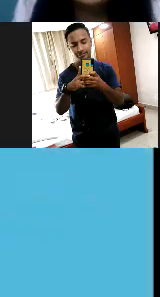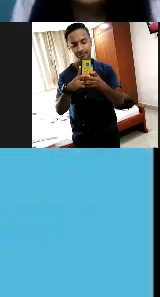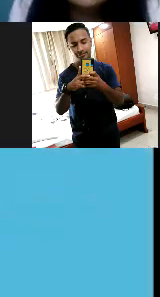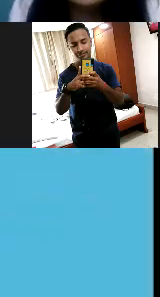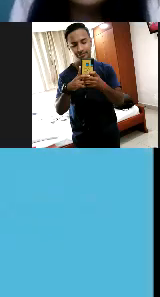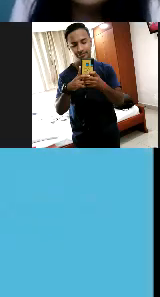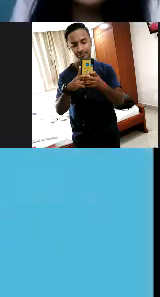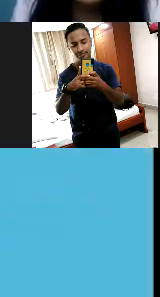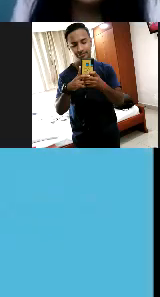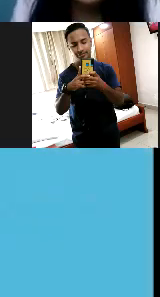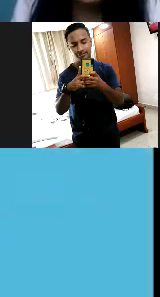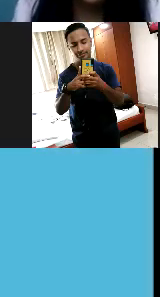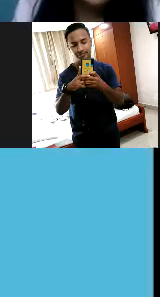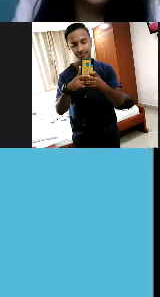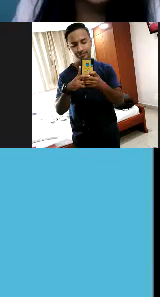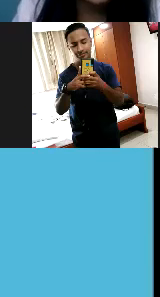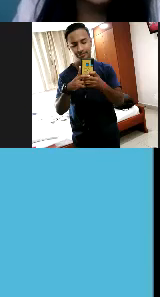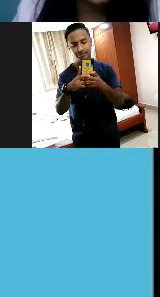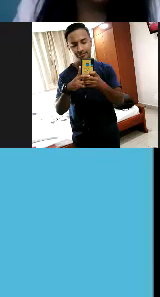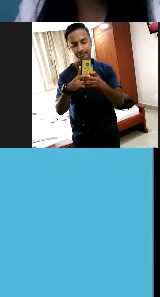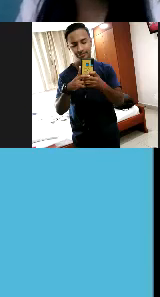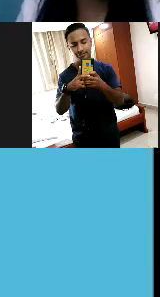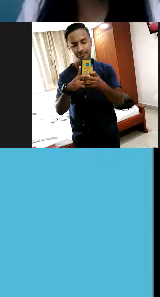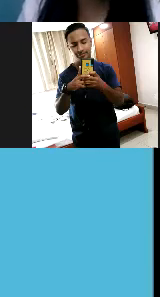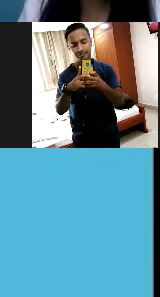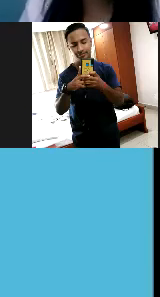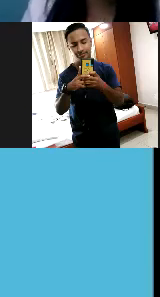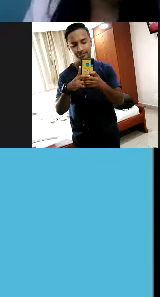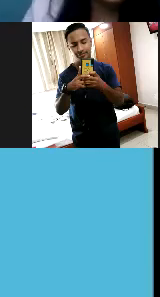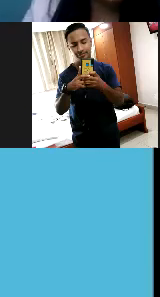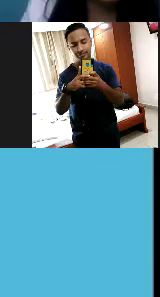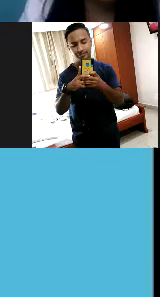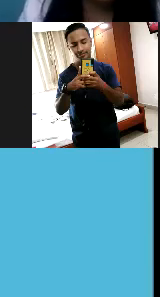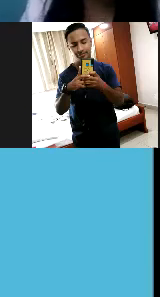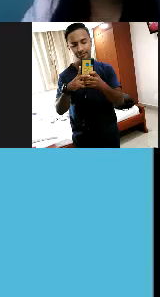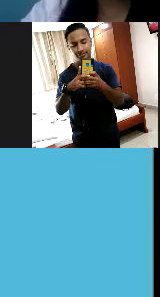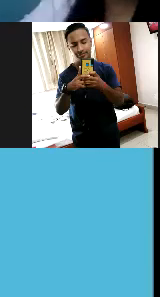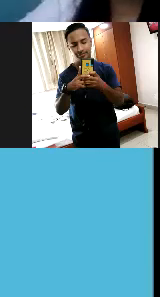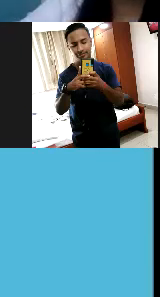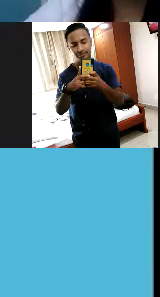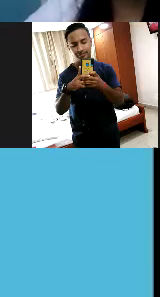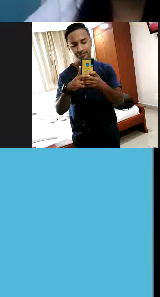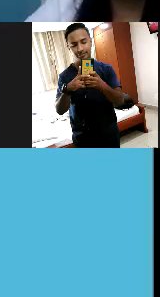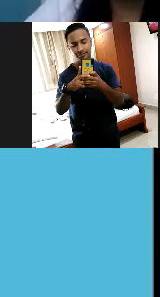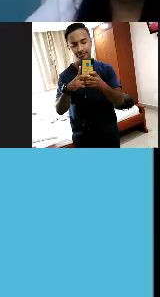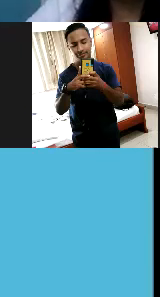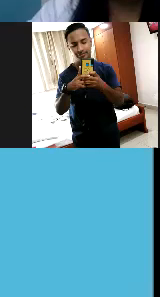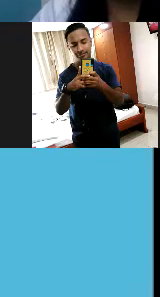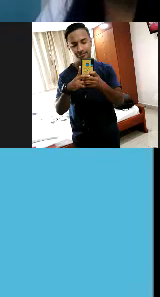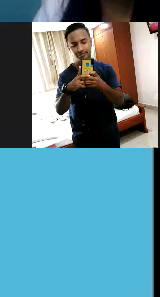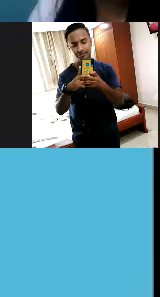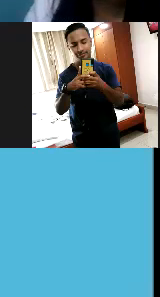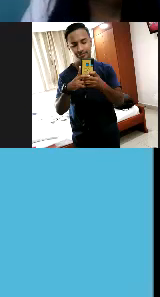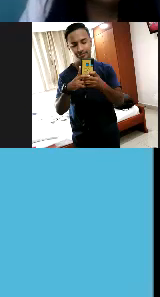Dentro de las características de los catéteres y de la hemodiálisis, tenemos que es un tratamiento